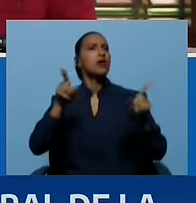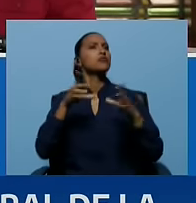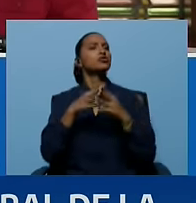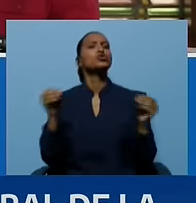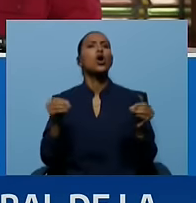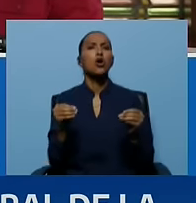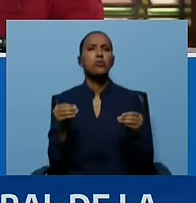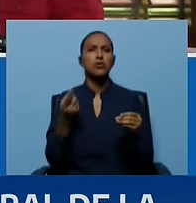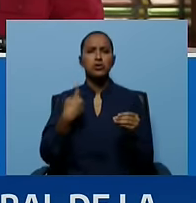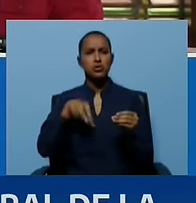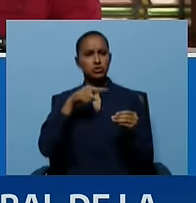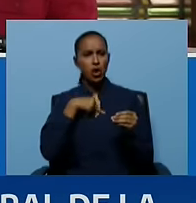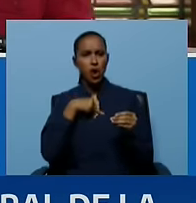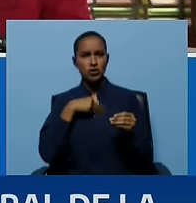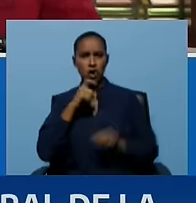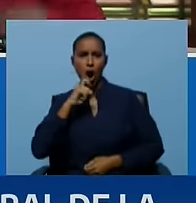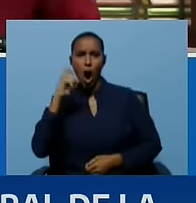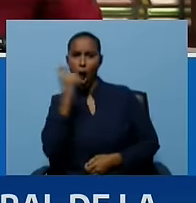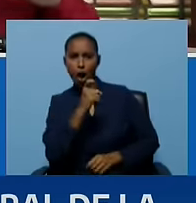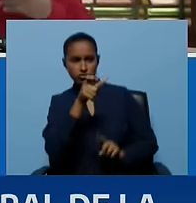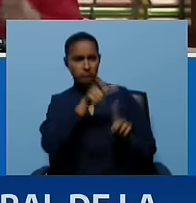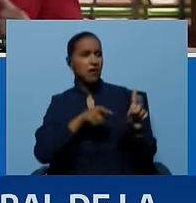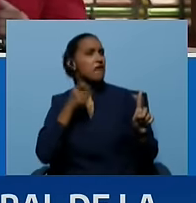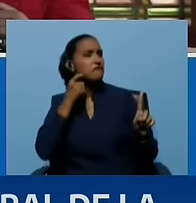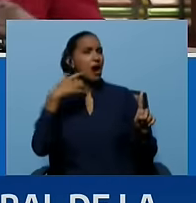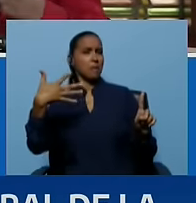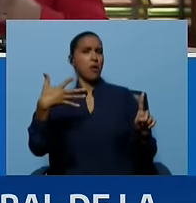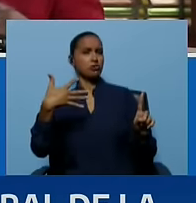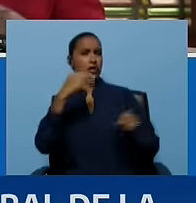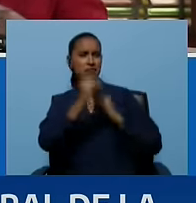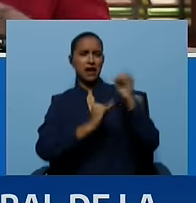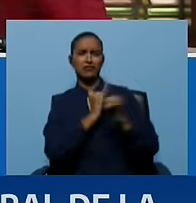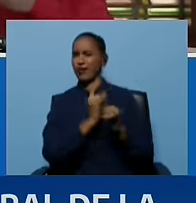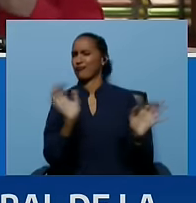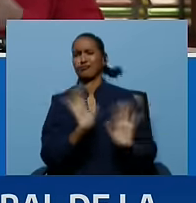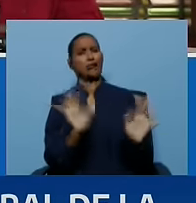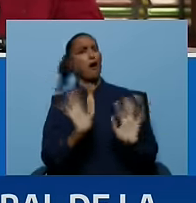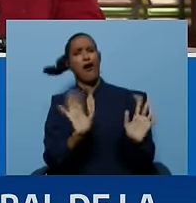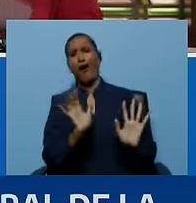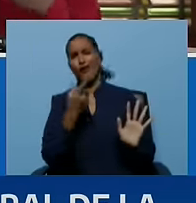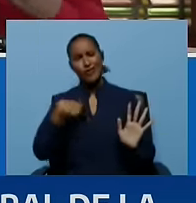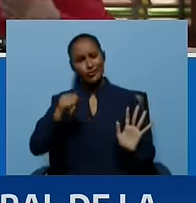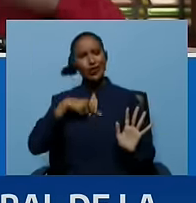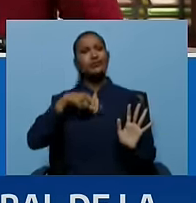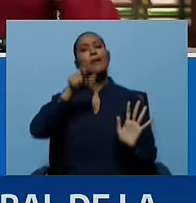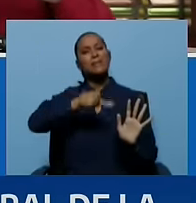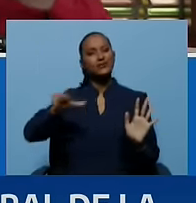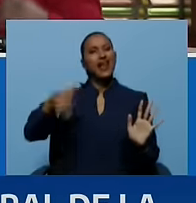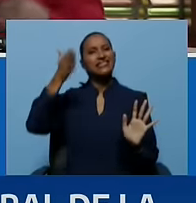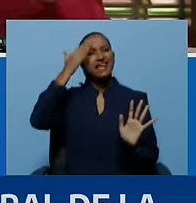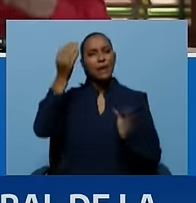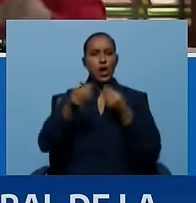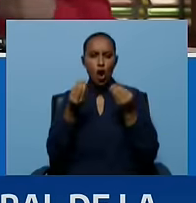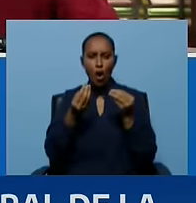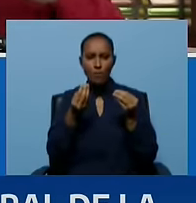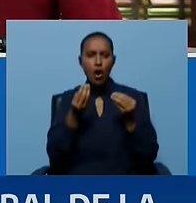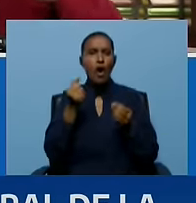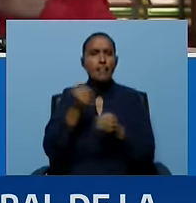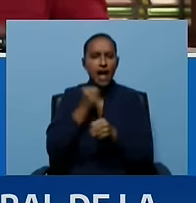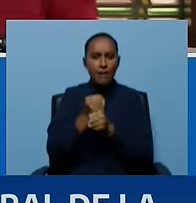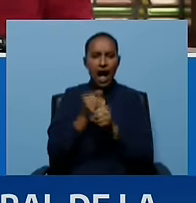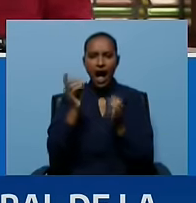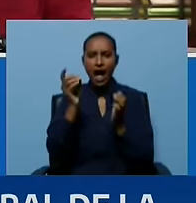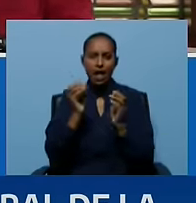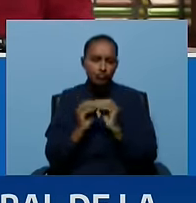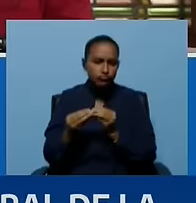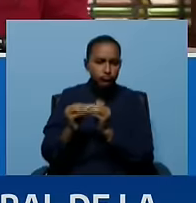esos influencers del imperialismo. Aquí en Venezuela también hay gente que sabe hacer comunicación popular, que sabe mostrar lo bonito, la